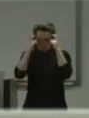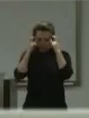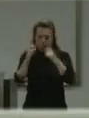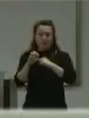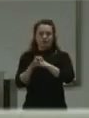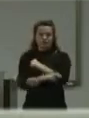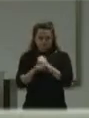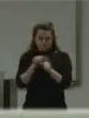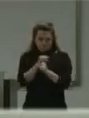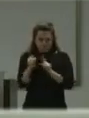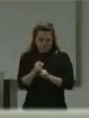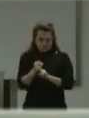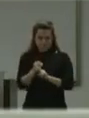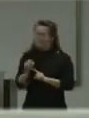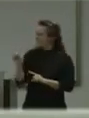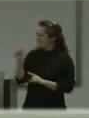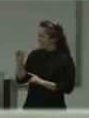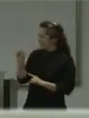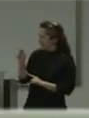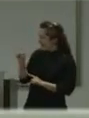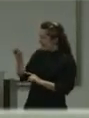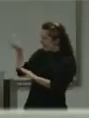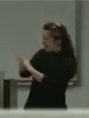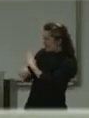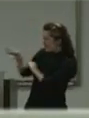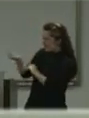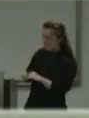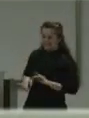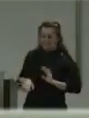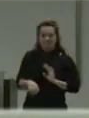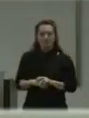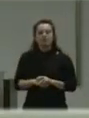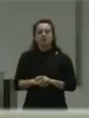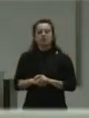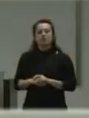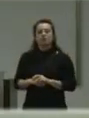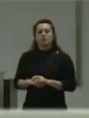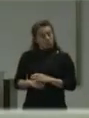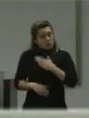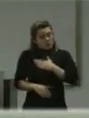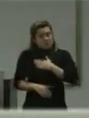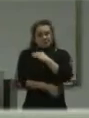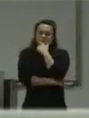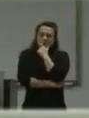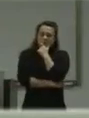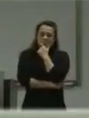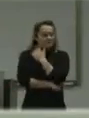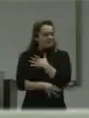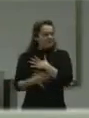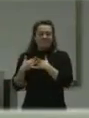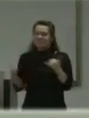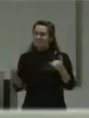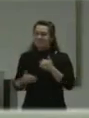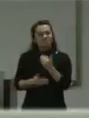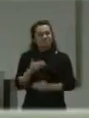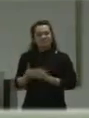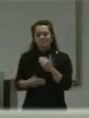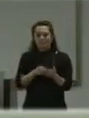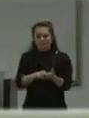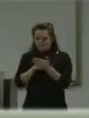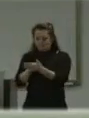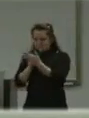psicosocial que ya salam profundizará nosotros quedamos muy felices como ustedes lo pueden ver con el proceso con